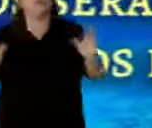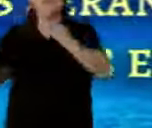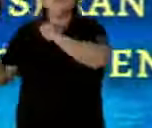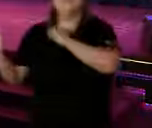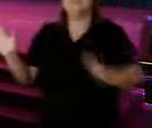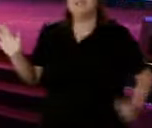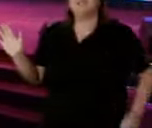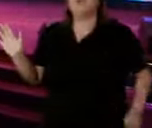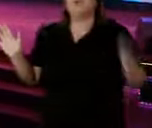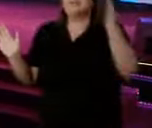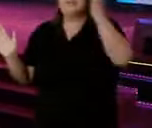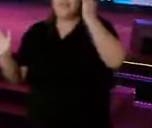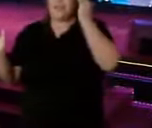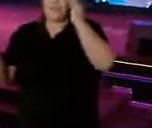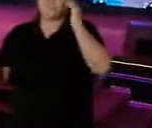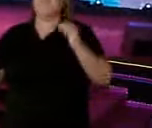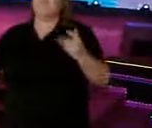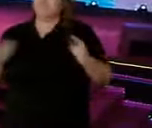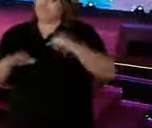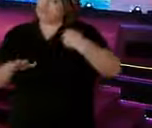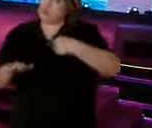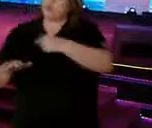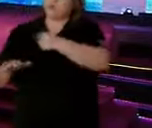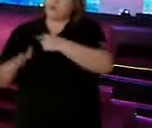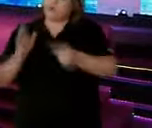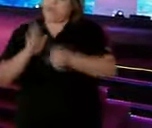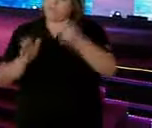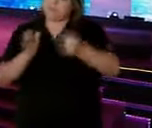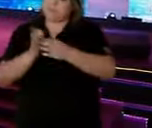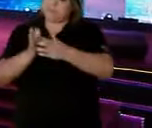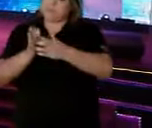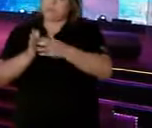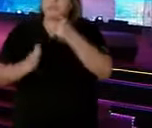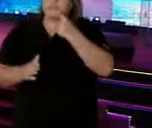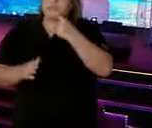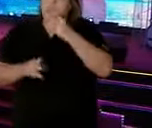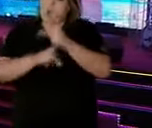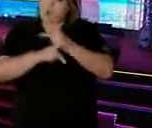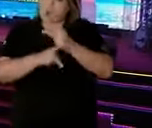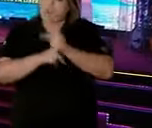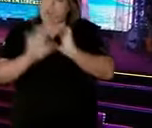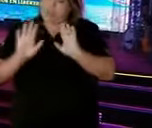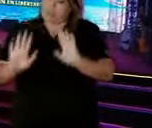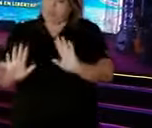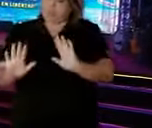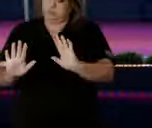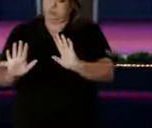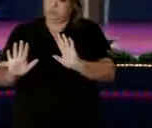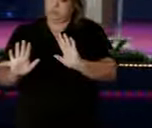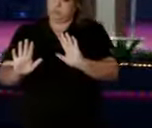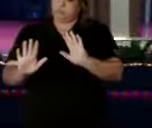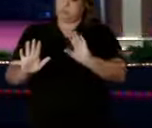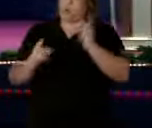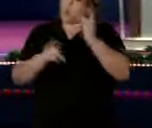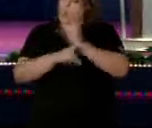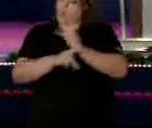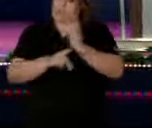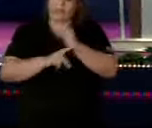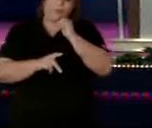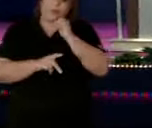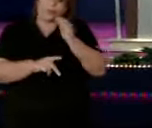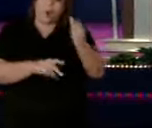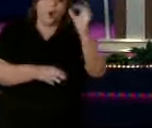somos propensos a eso y Él dijo: cuidado con querer sacar la paja del ojo de tu hermano, no sea que te eche a ver la